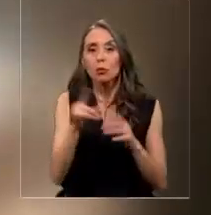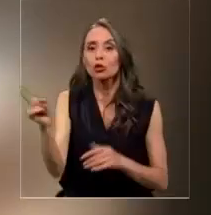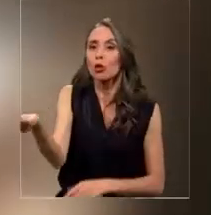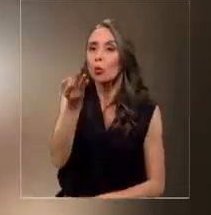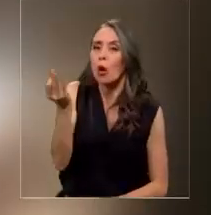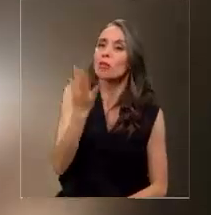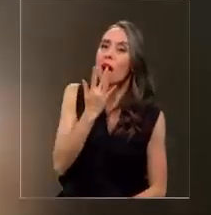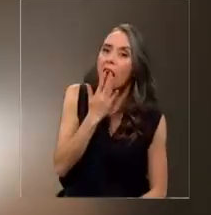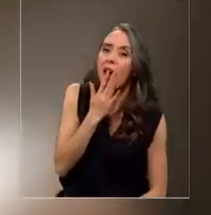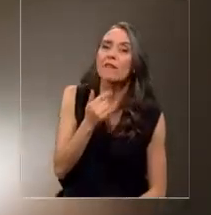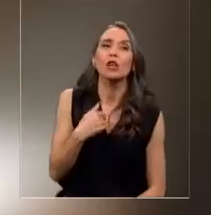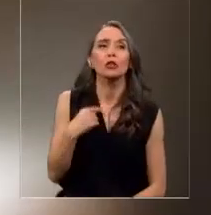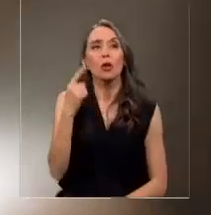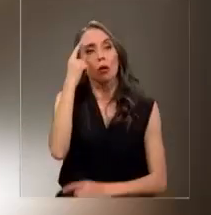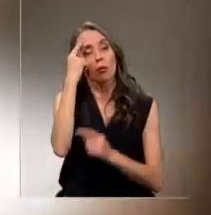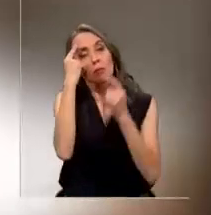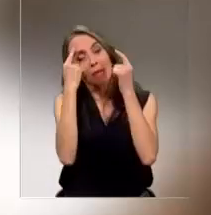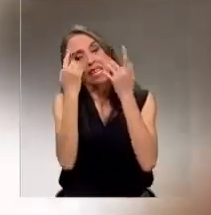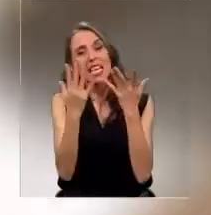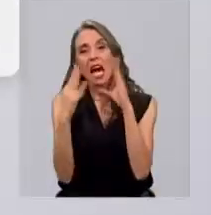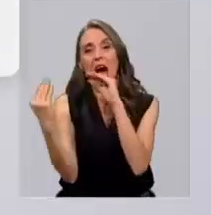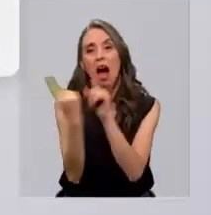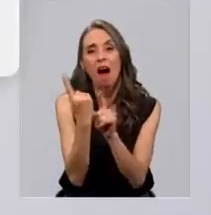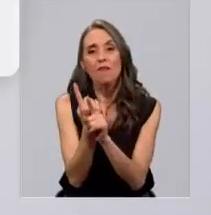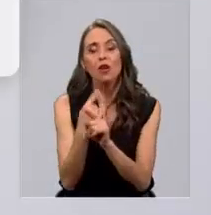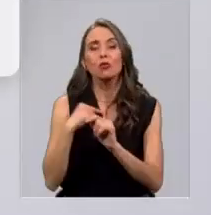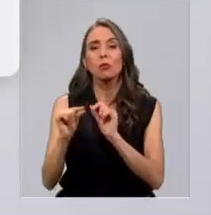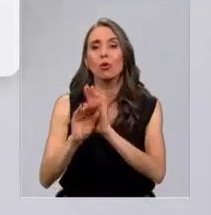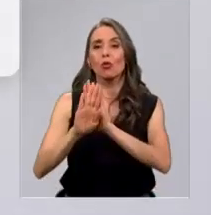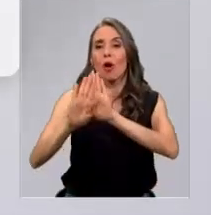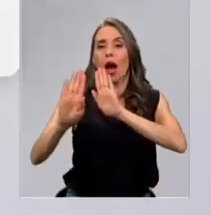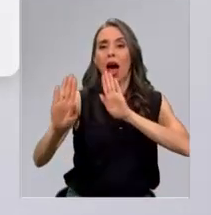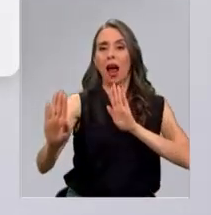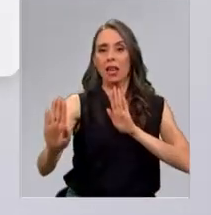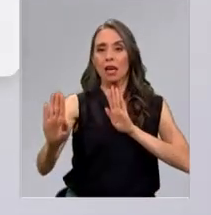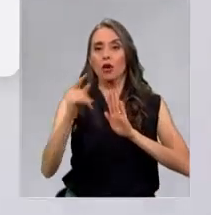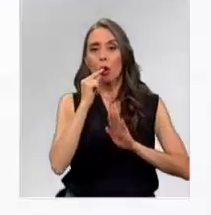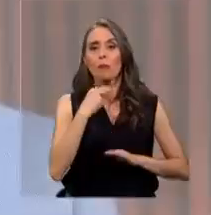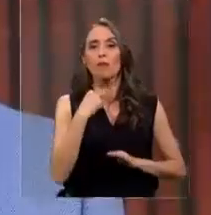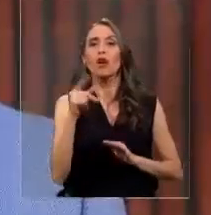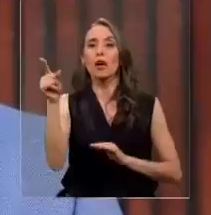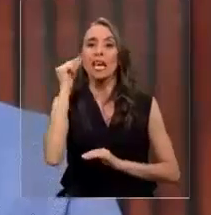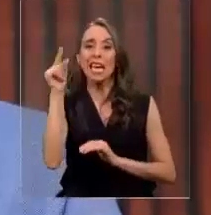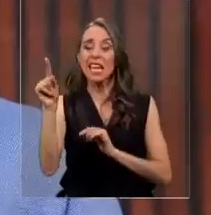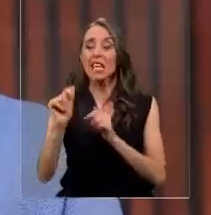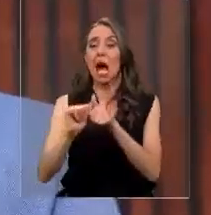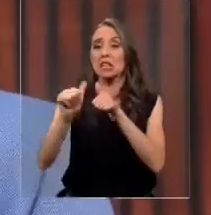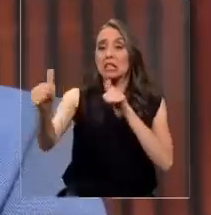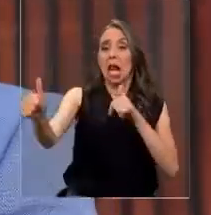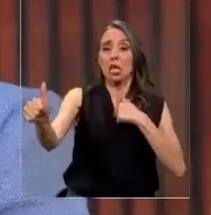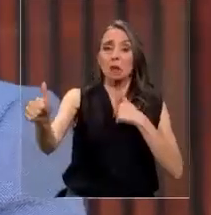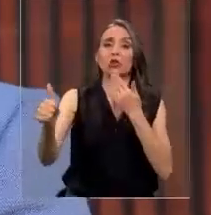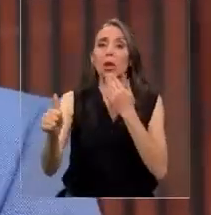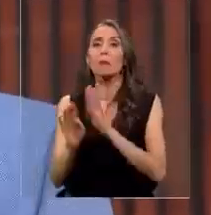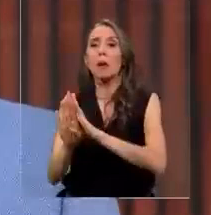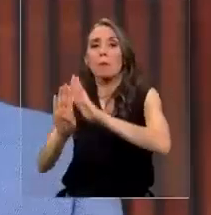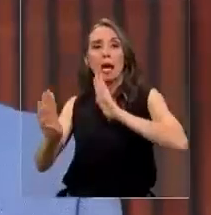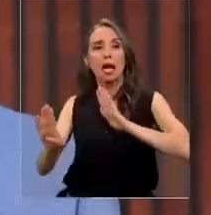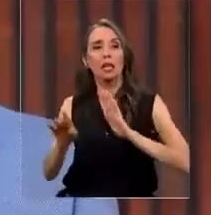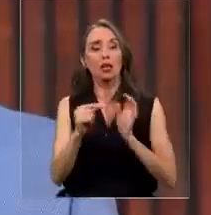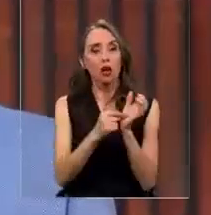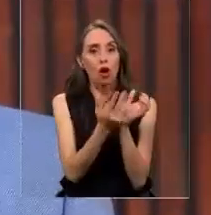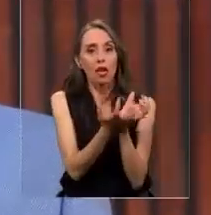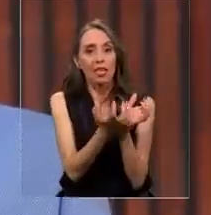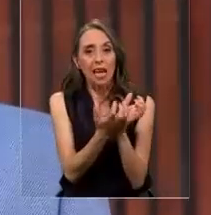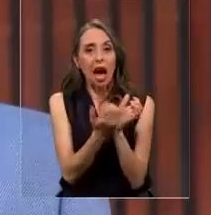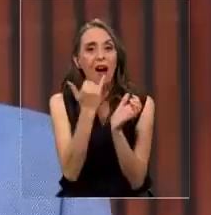hablar, como que tenía yo que pensar un tema. Me fui alejando también yo al mismo tiempo que se alejaba de ella. Hay unos audios donde él se comunica con la